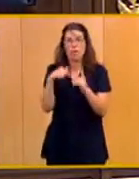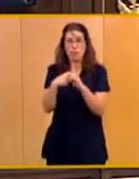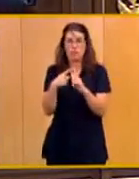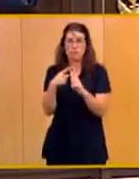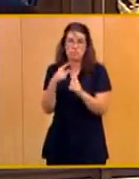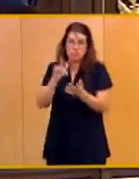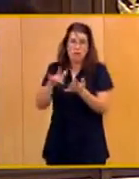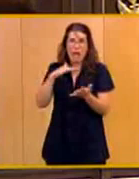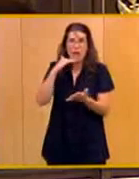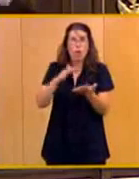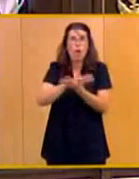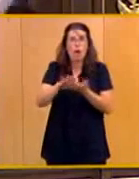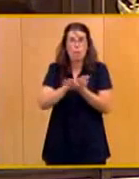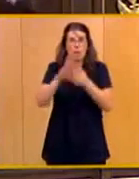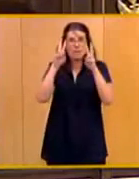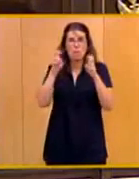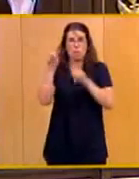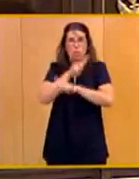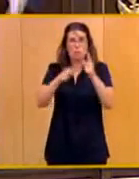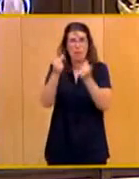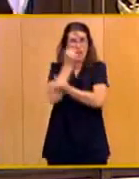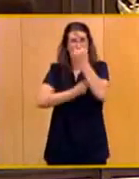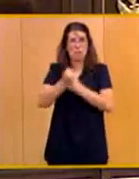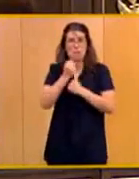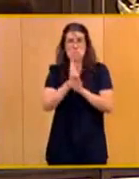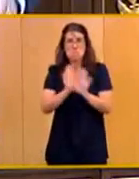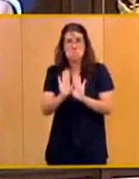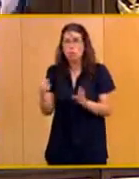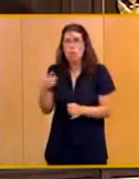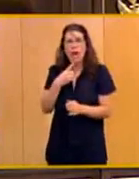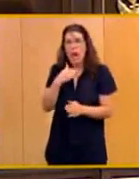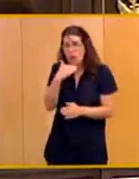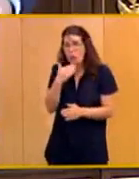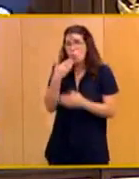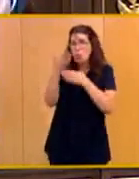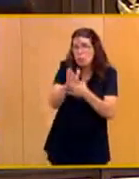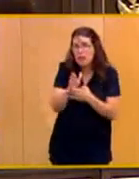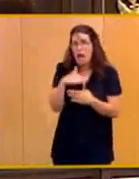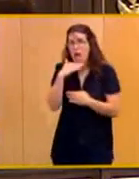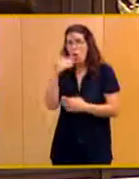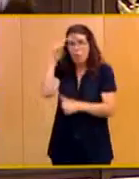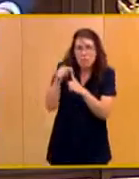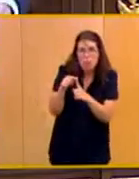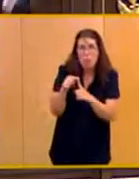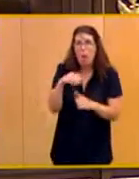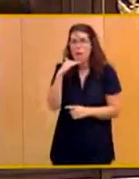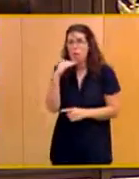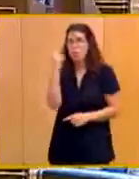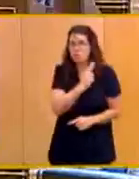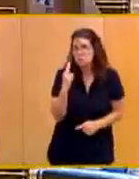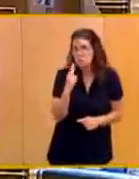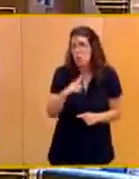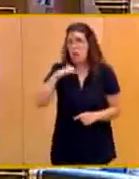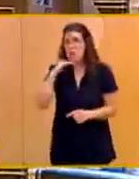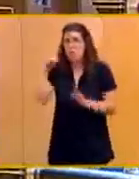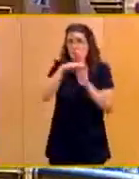problema de la economía española, no haber presentado aquí ni una sola propuesta, ni un solo objetivo, ni un solo compromiso, ni una sola medida,